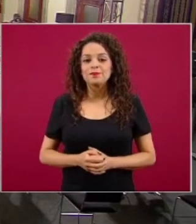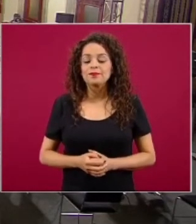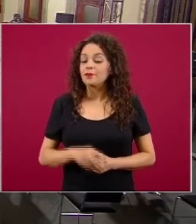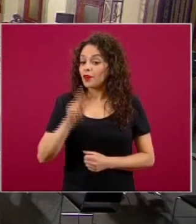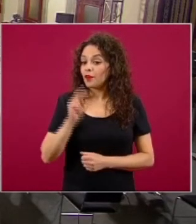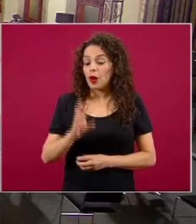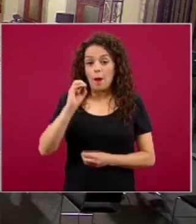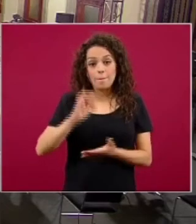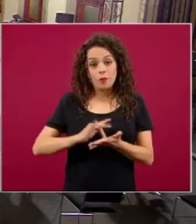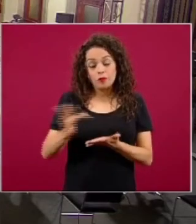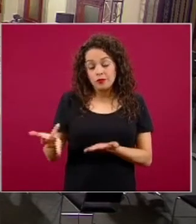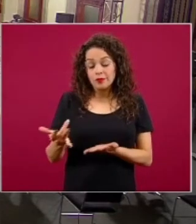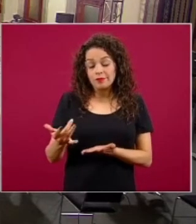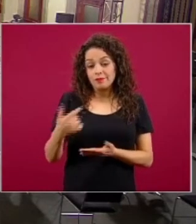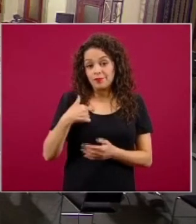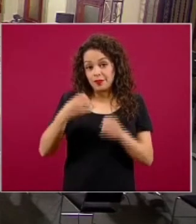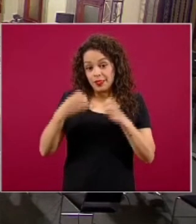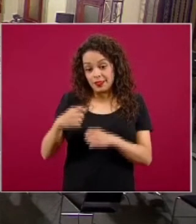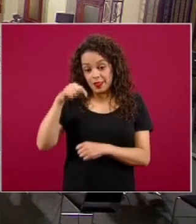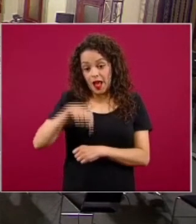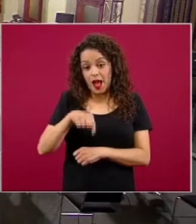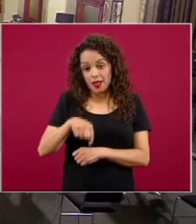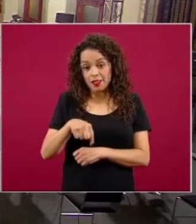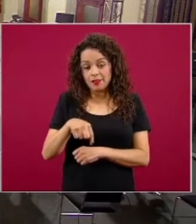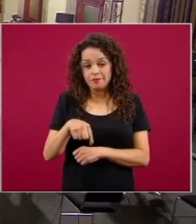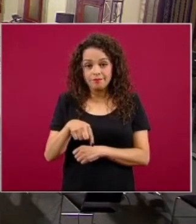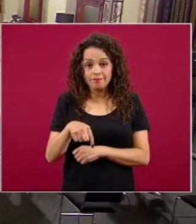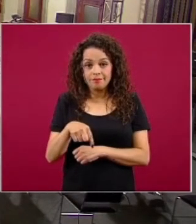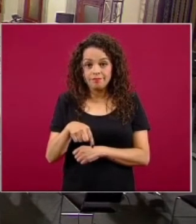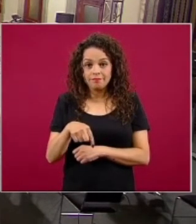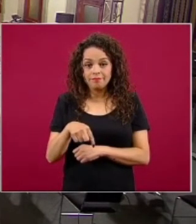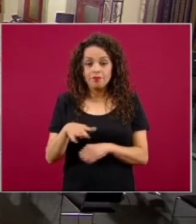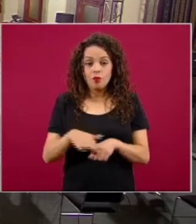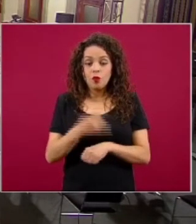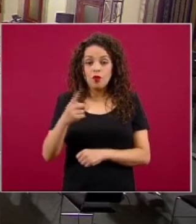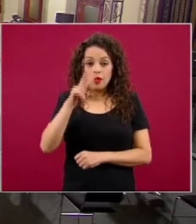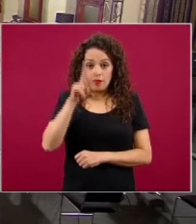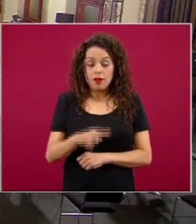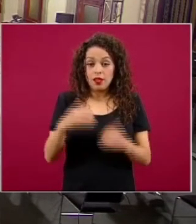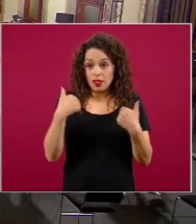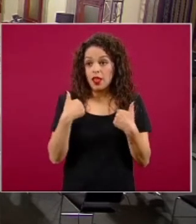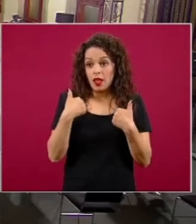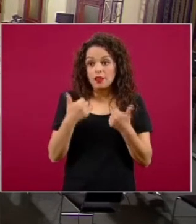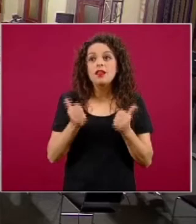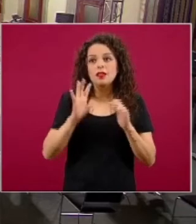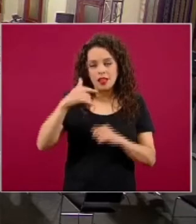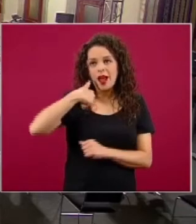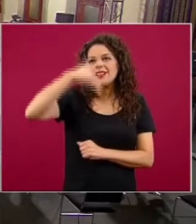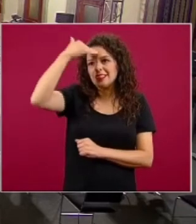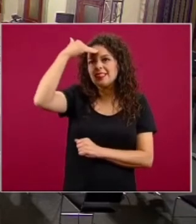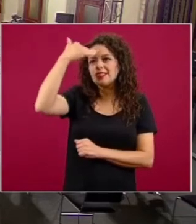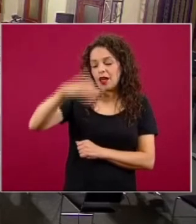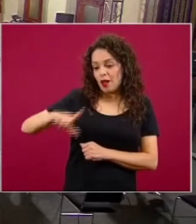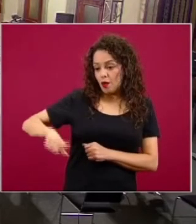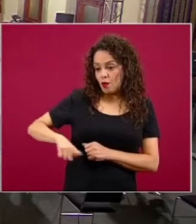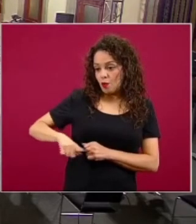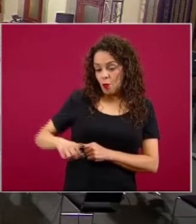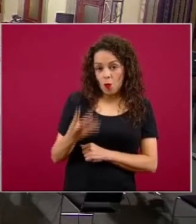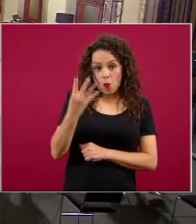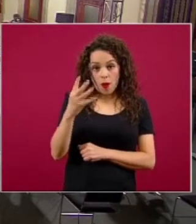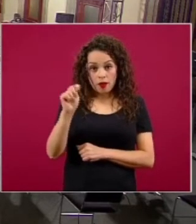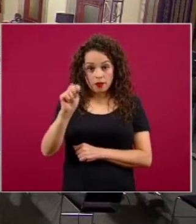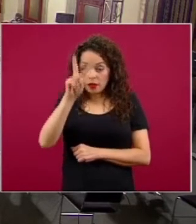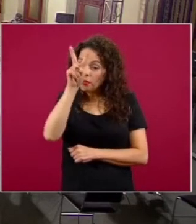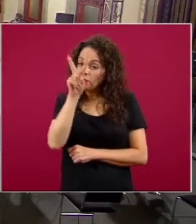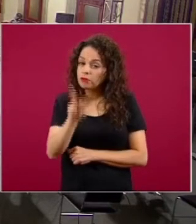este espacio, porque nosotras estamos convencidas que en el gobierno de la Cuarta Transformación nos estamos tomando en serio,